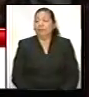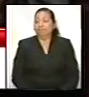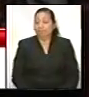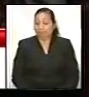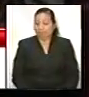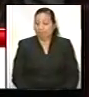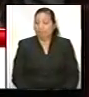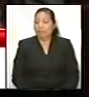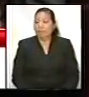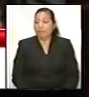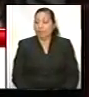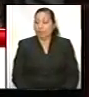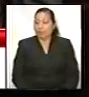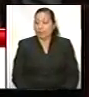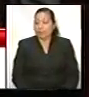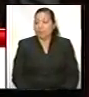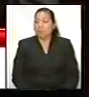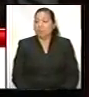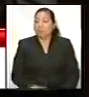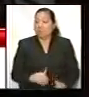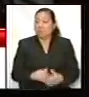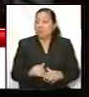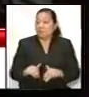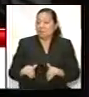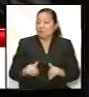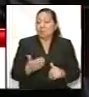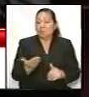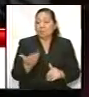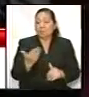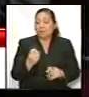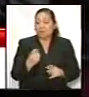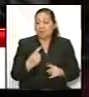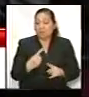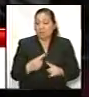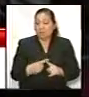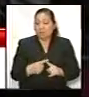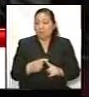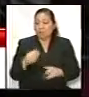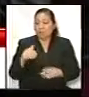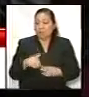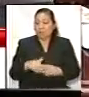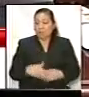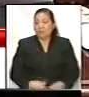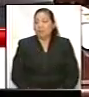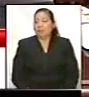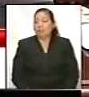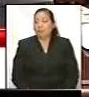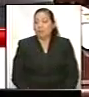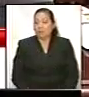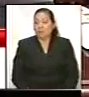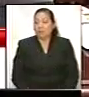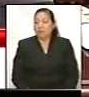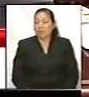Muchas gracias, presidenta. Siendo una votación unánime, solicito la exoneración de la segunda votación.